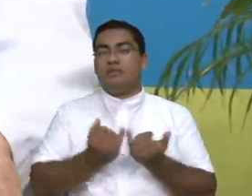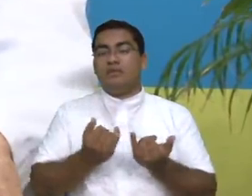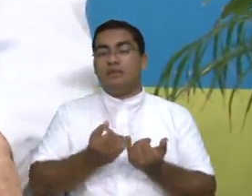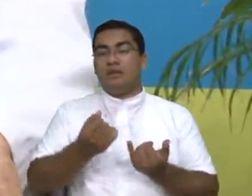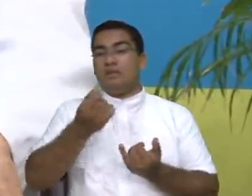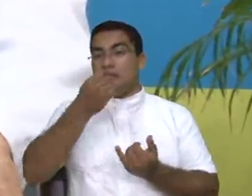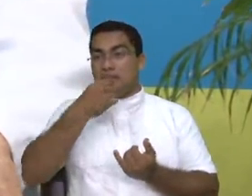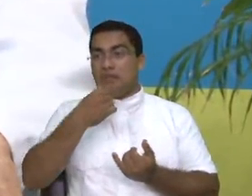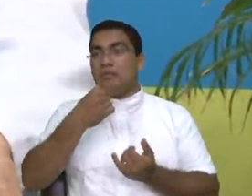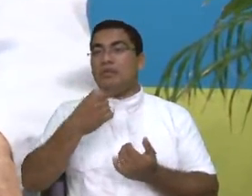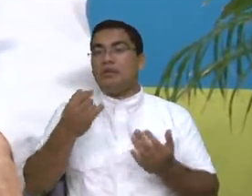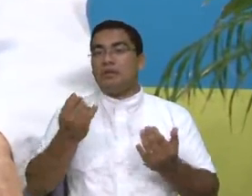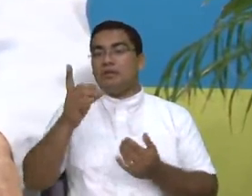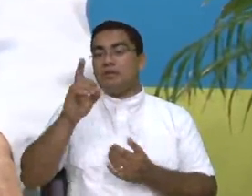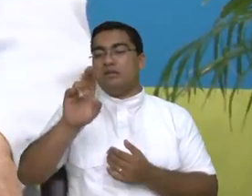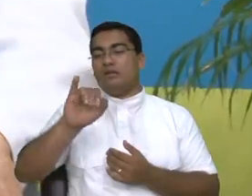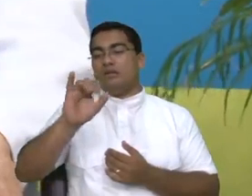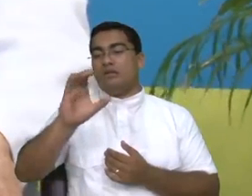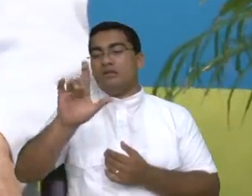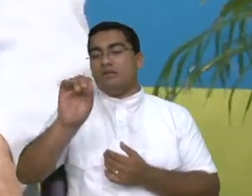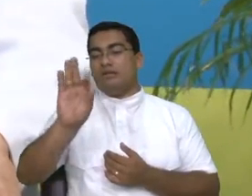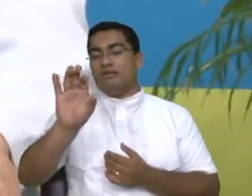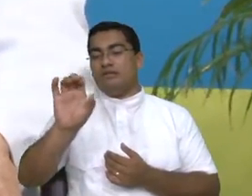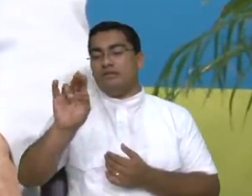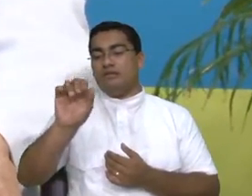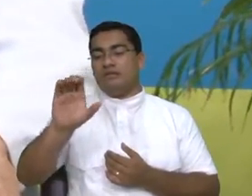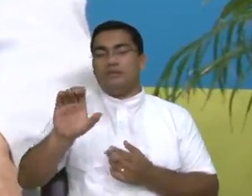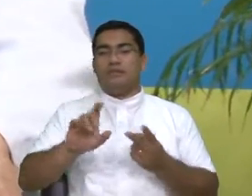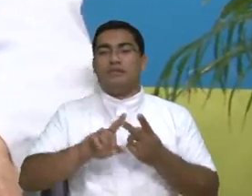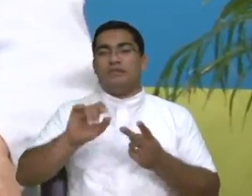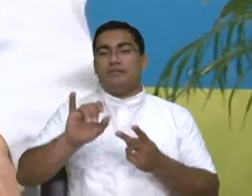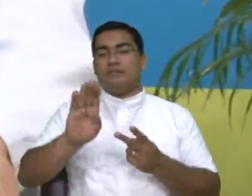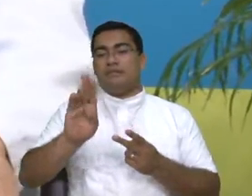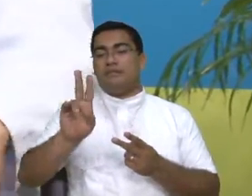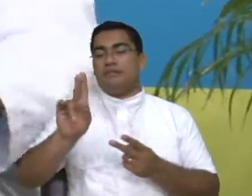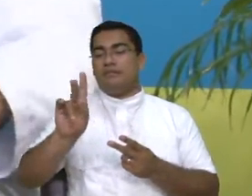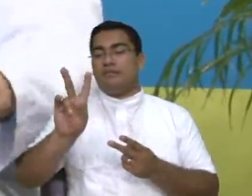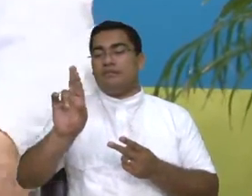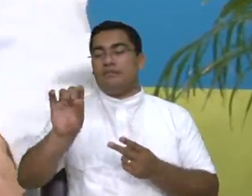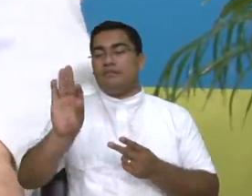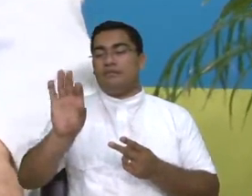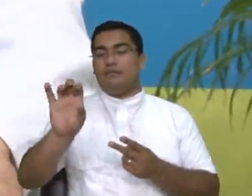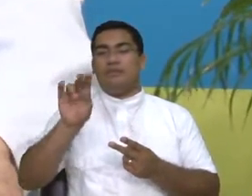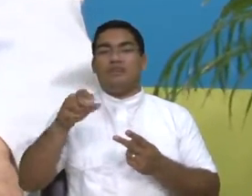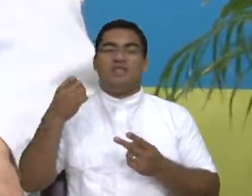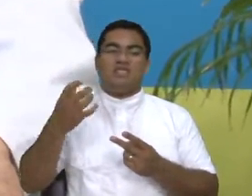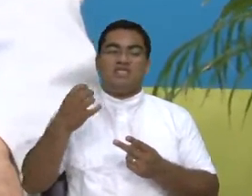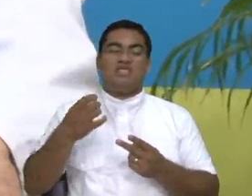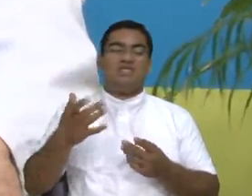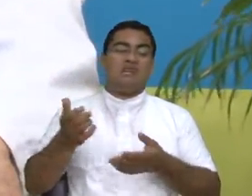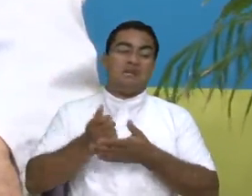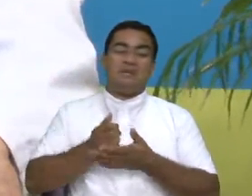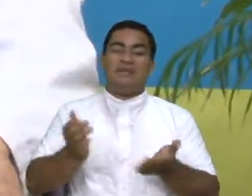antiinflamatorios no esteroideos, como el diclofenaco, el ibuprofeno, son muy populares, ¿verdad?, aquí en la población para manejar dolores, por ejemplo, ¿verdad?,